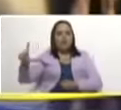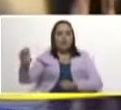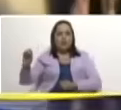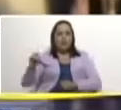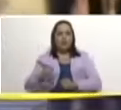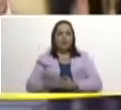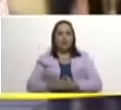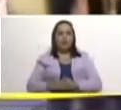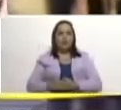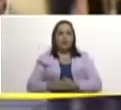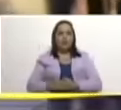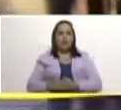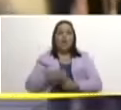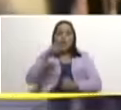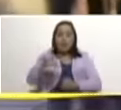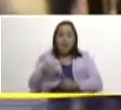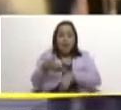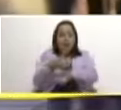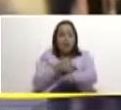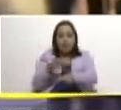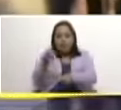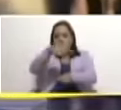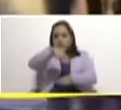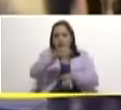y como bien los escuché a ustedes,